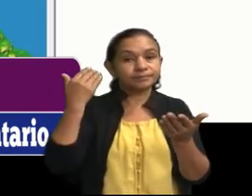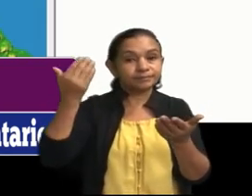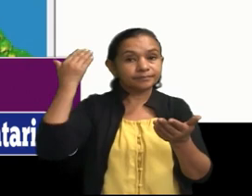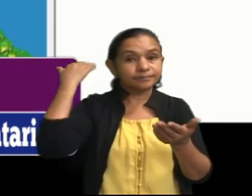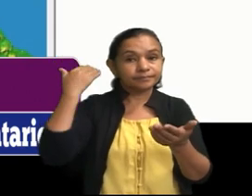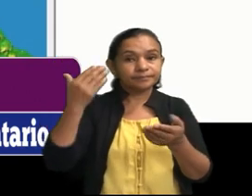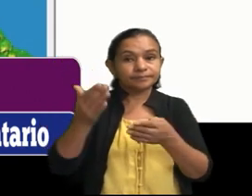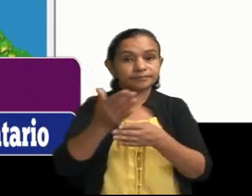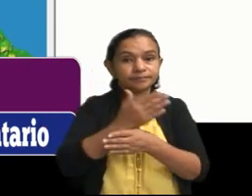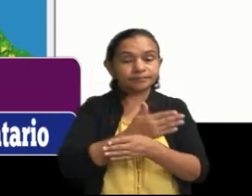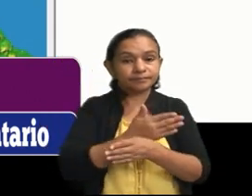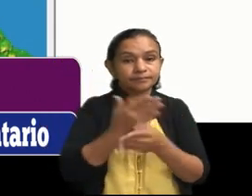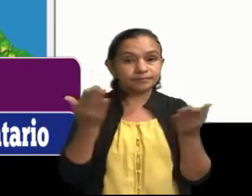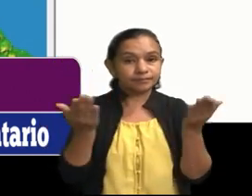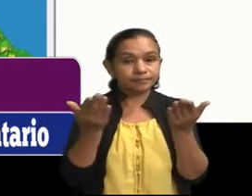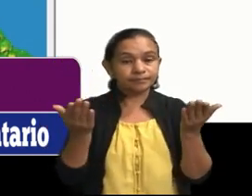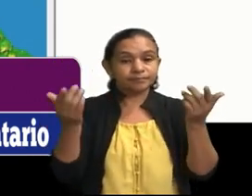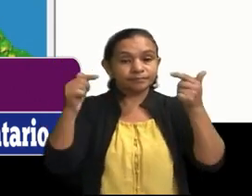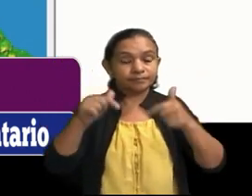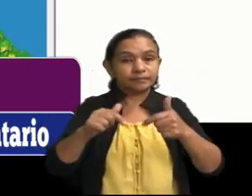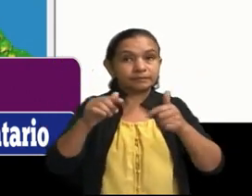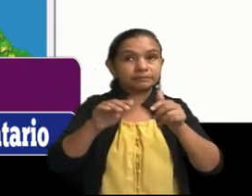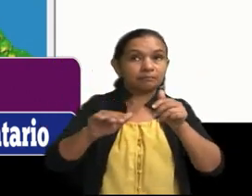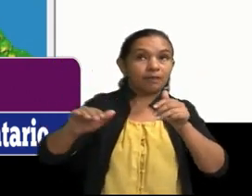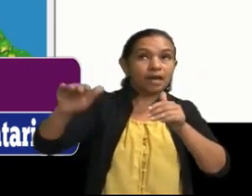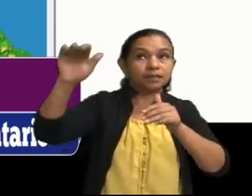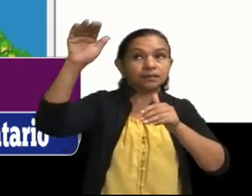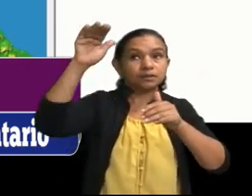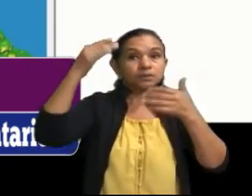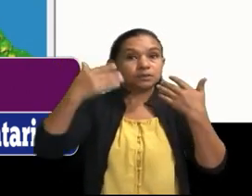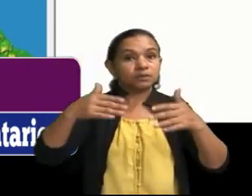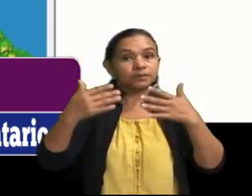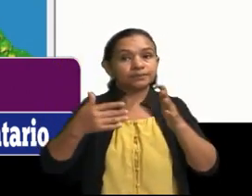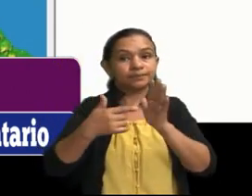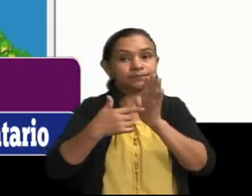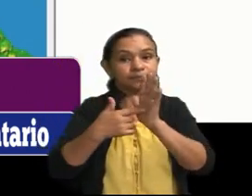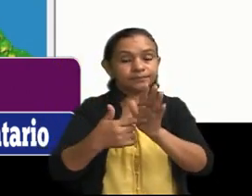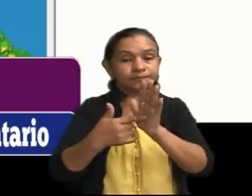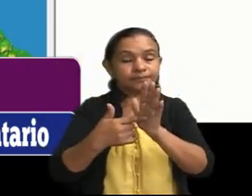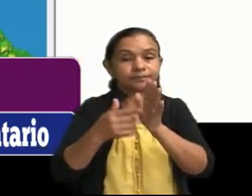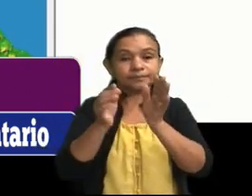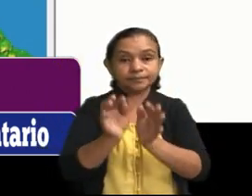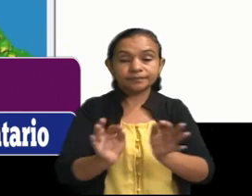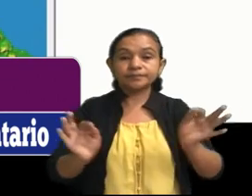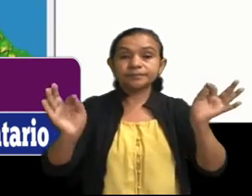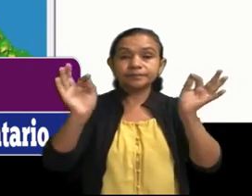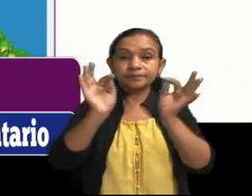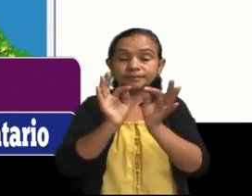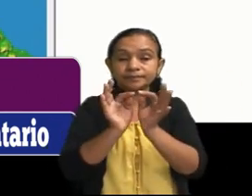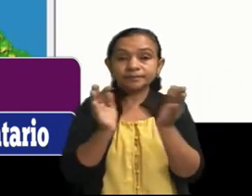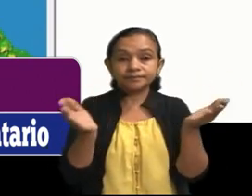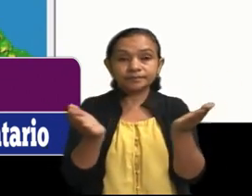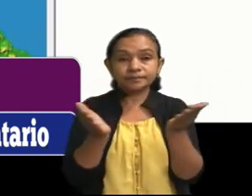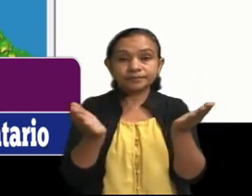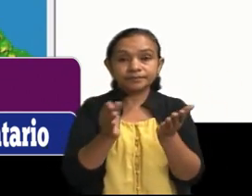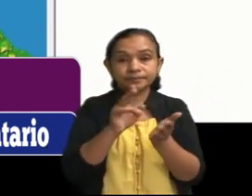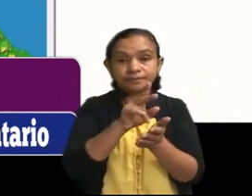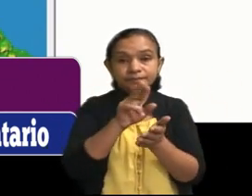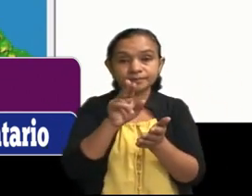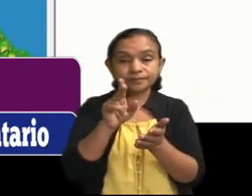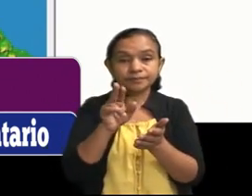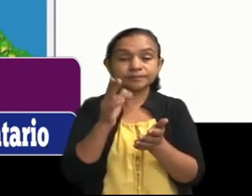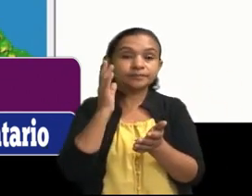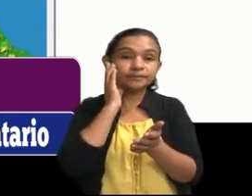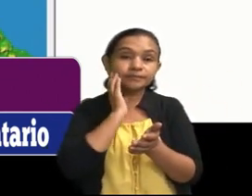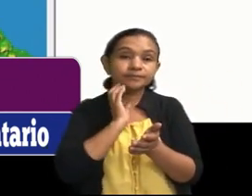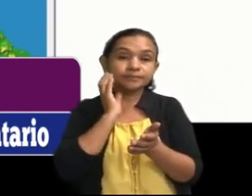¿verdad?, pero no frente a olas de ese tipo. Y pongo esto en relevancia por la misma